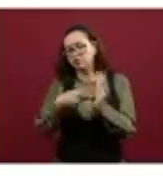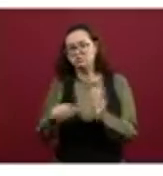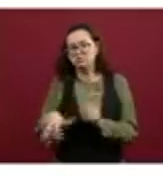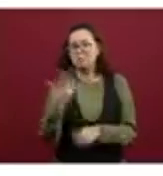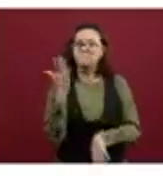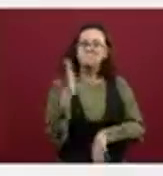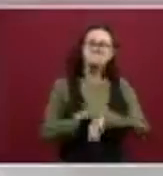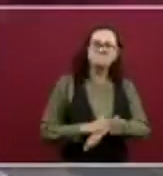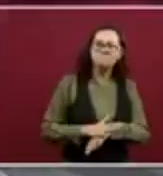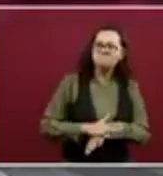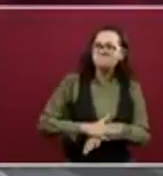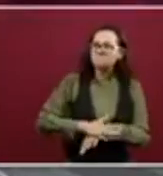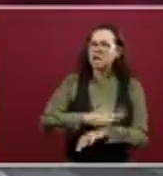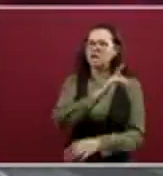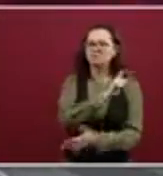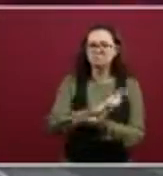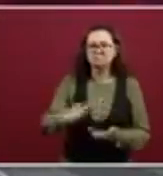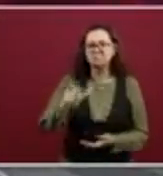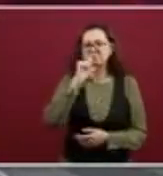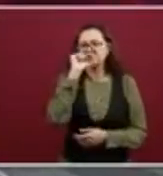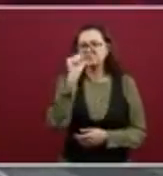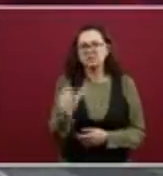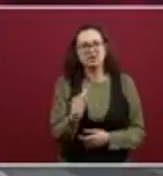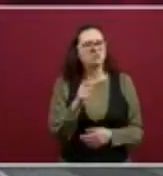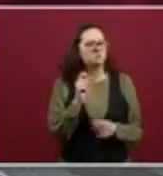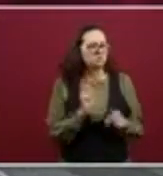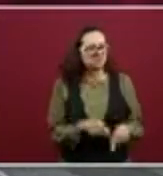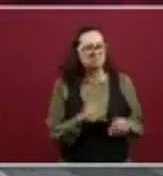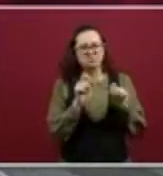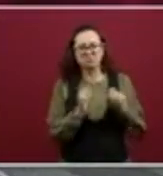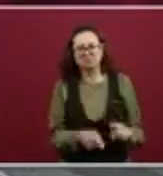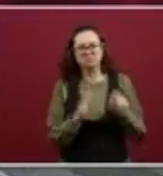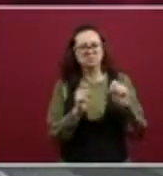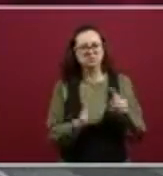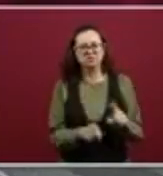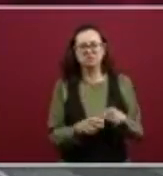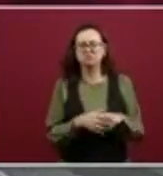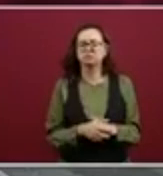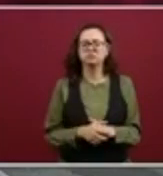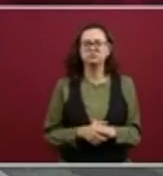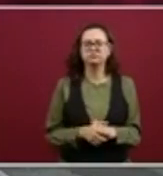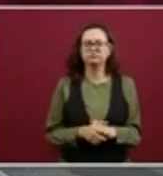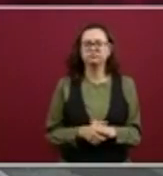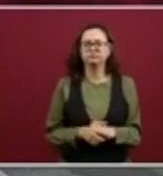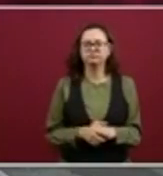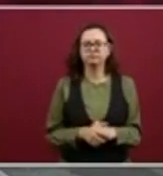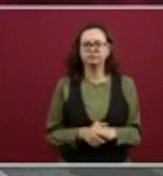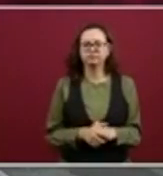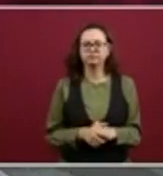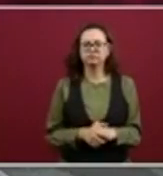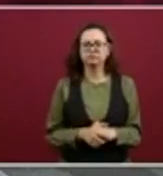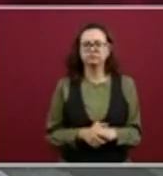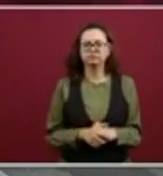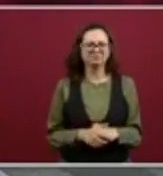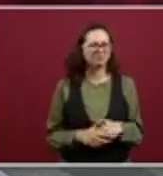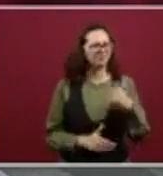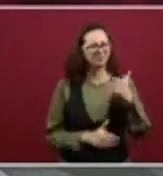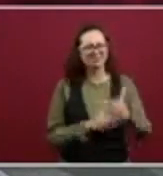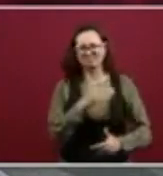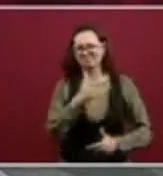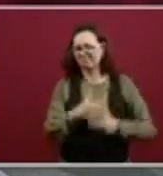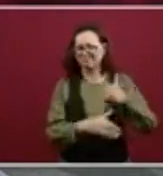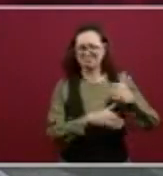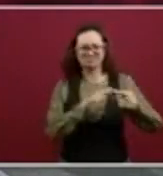condonarse. Raro es el que no repite la siguiente lámina, el siguiente ejercicio. Y así nos